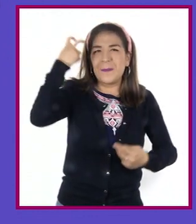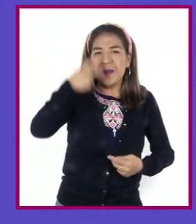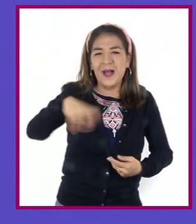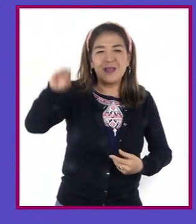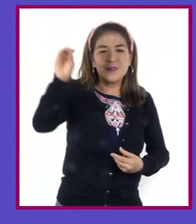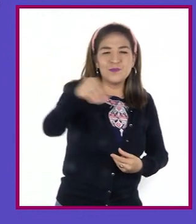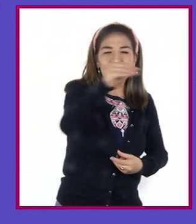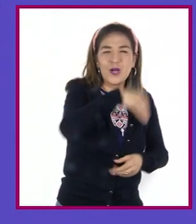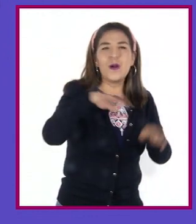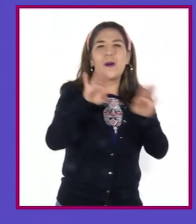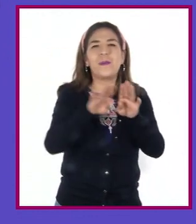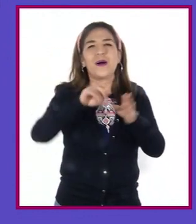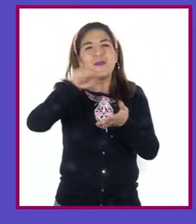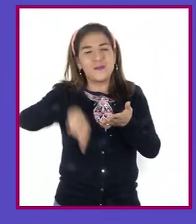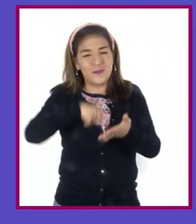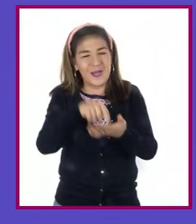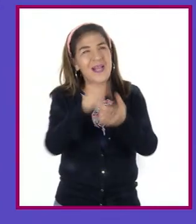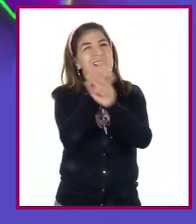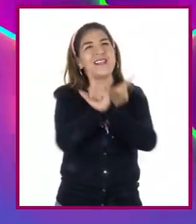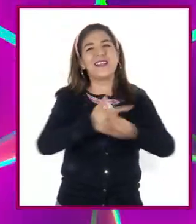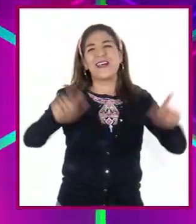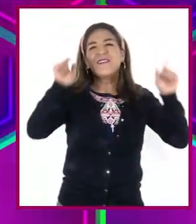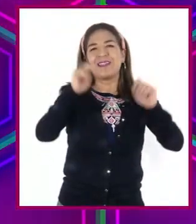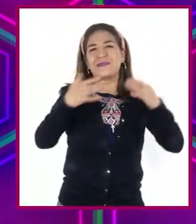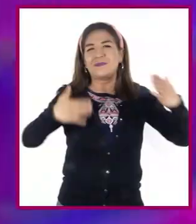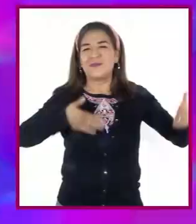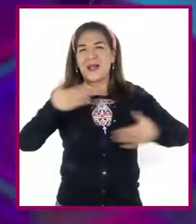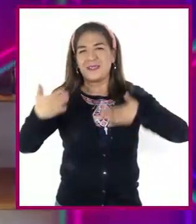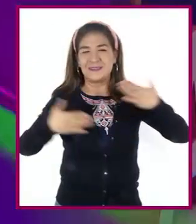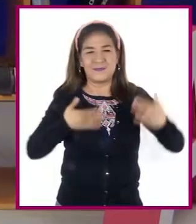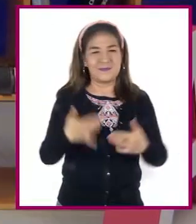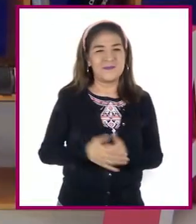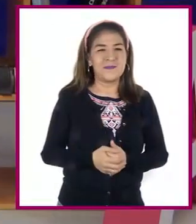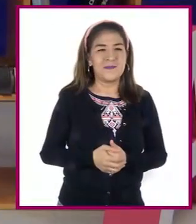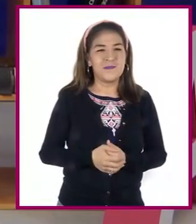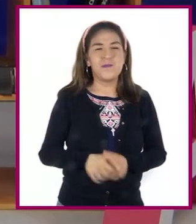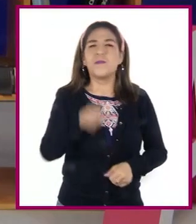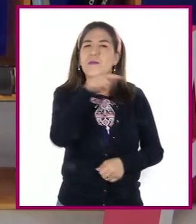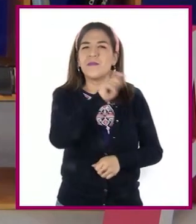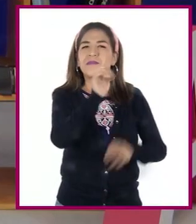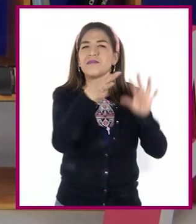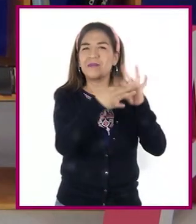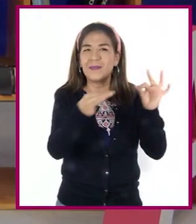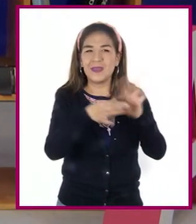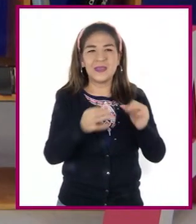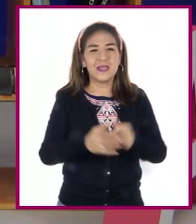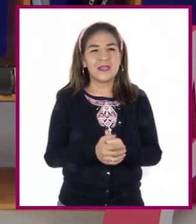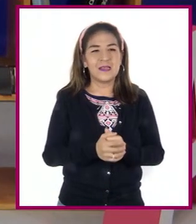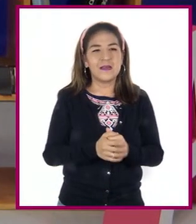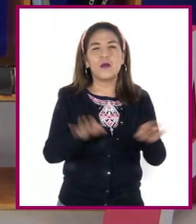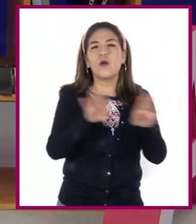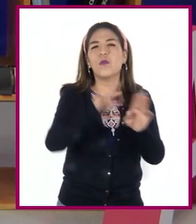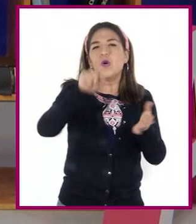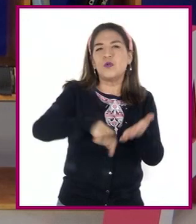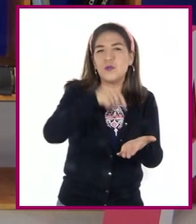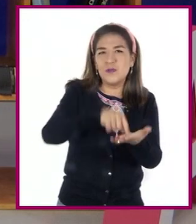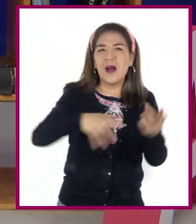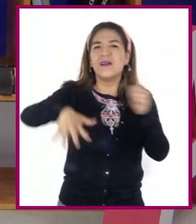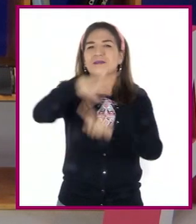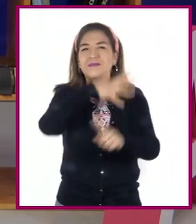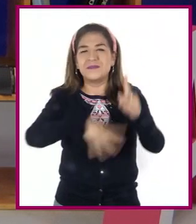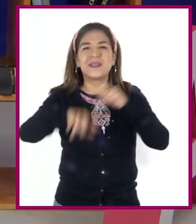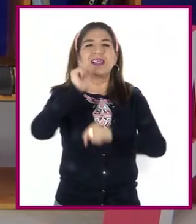lleva liberados de jornada y de aseseo. Profesora, entiendo que habla de un paisaje por lo de